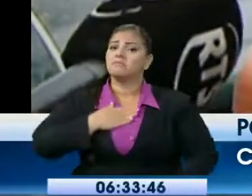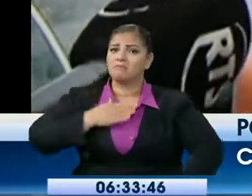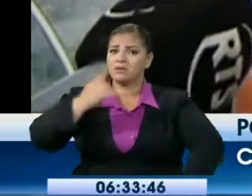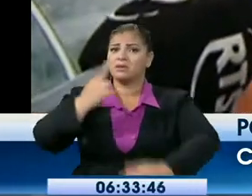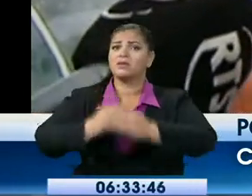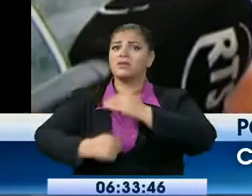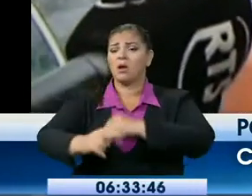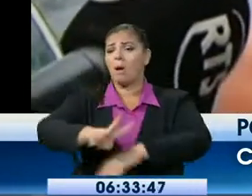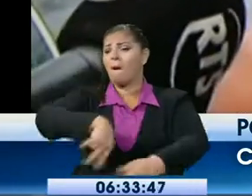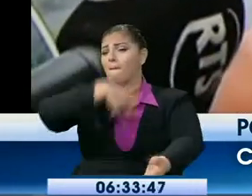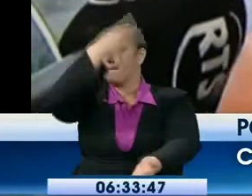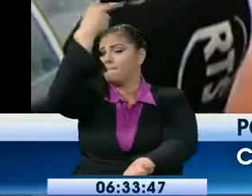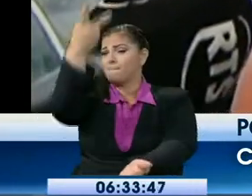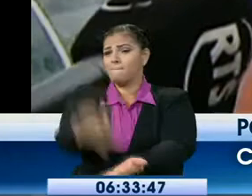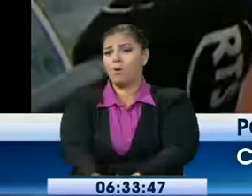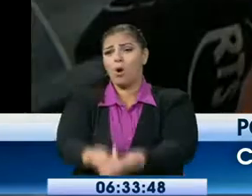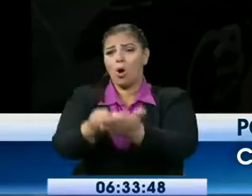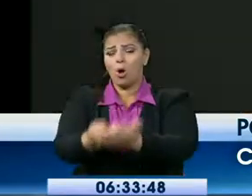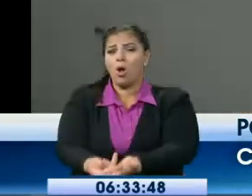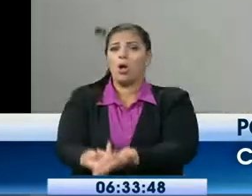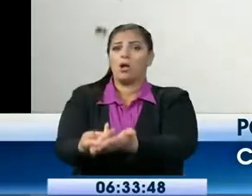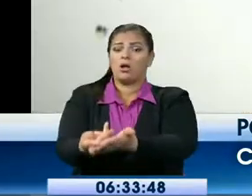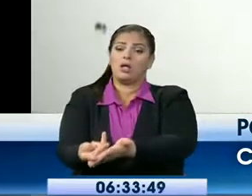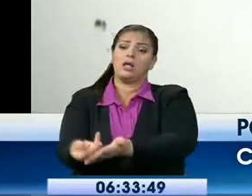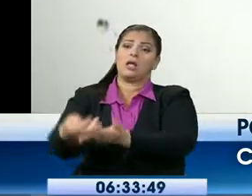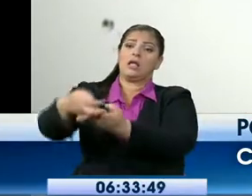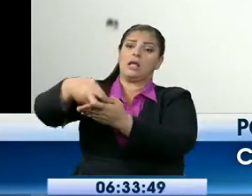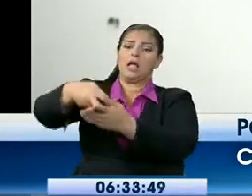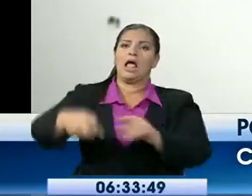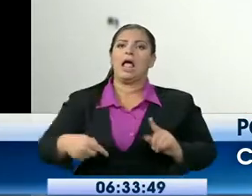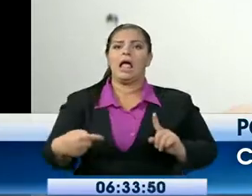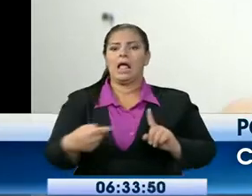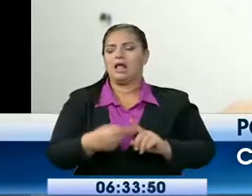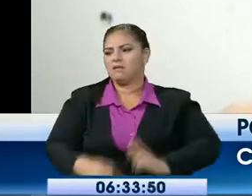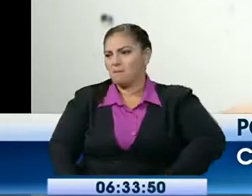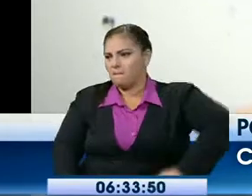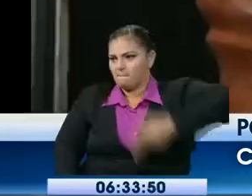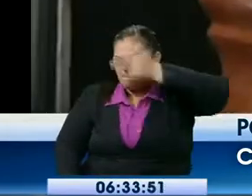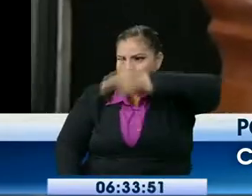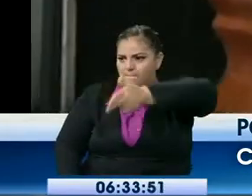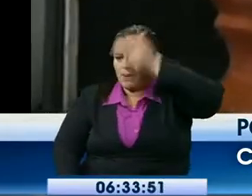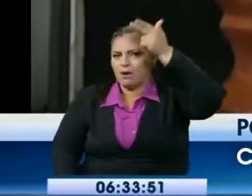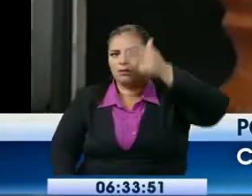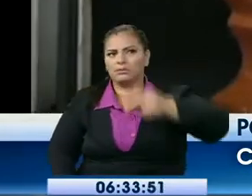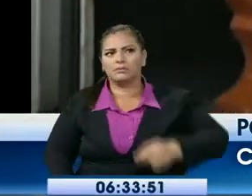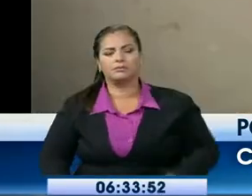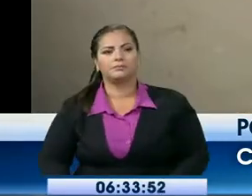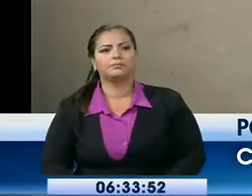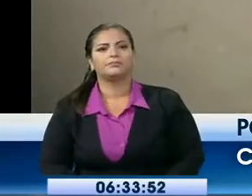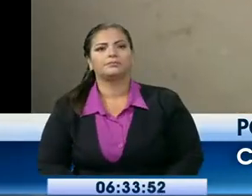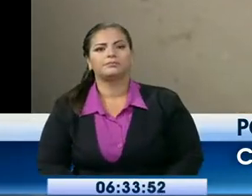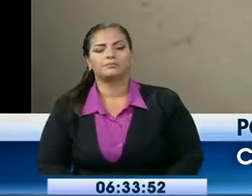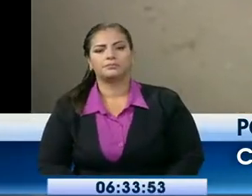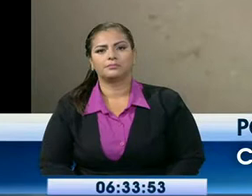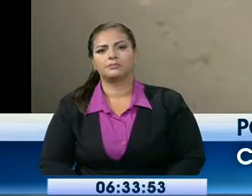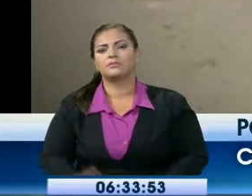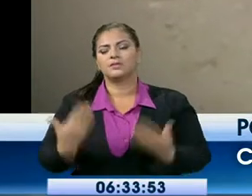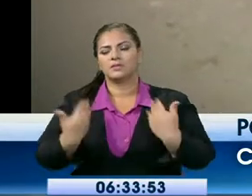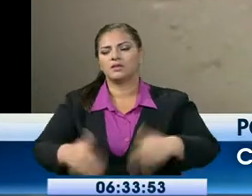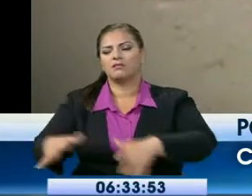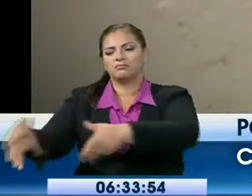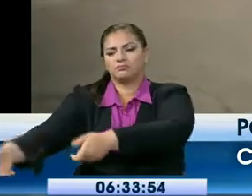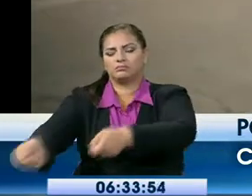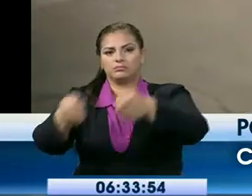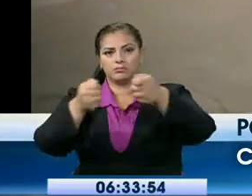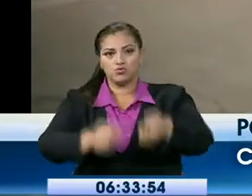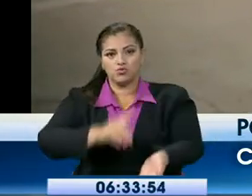ahí lo dispara. Inocentemente a mi hijo. Lo que refleja la autopsia es que él muere por una hemorragia interna provocada por un disparo a la